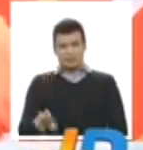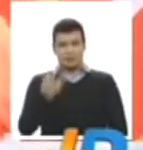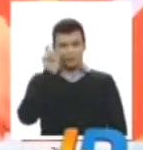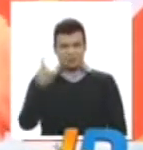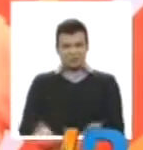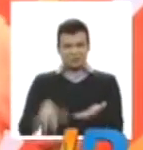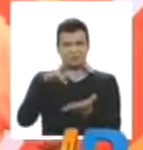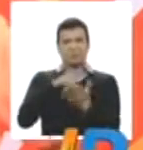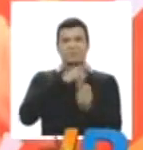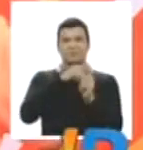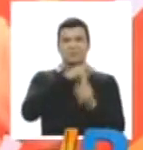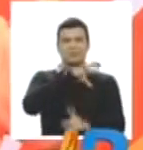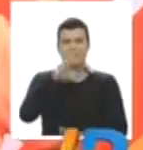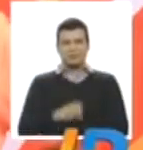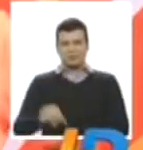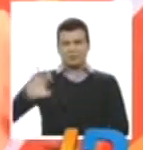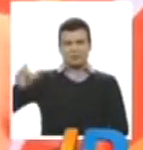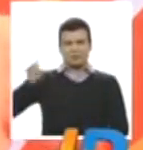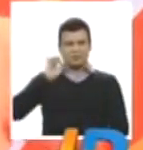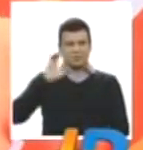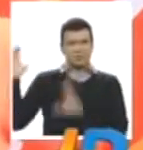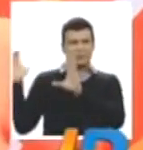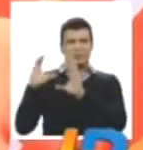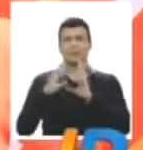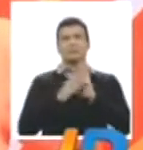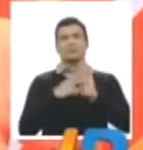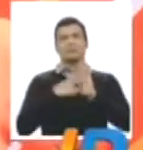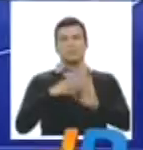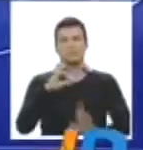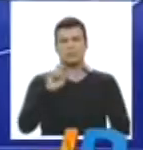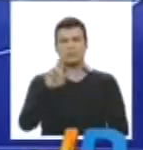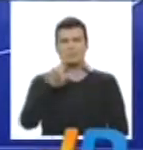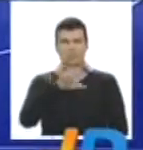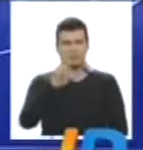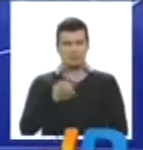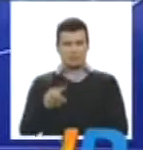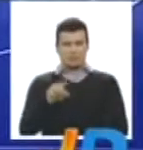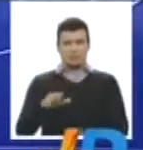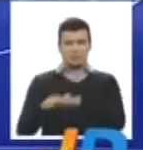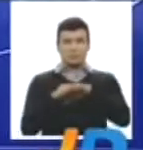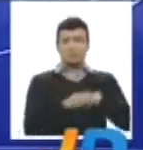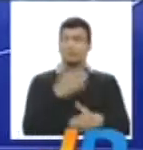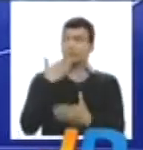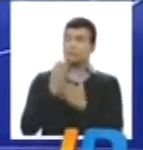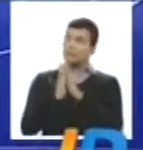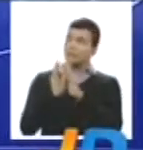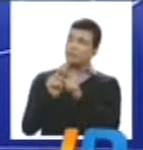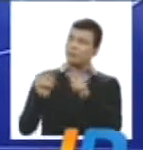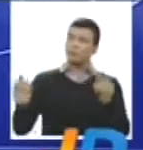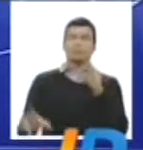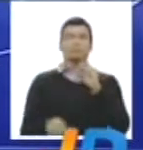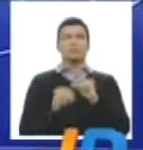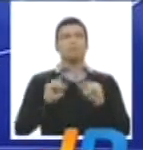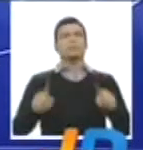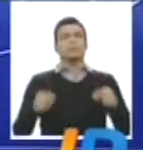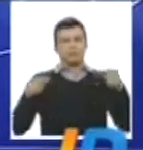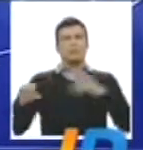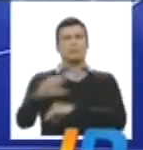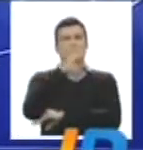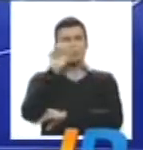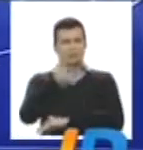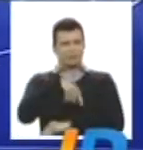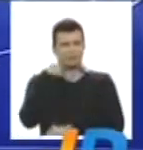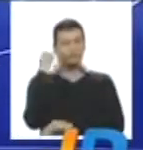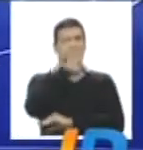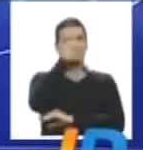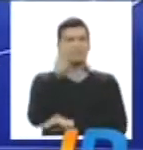especial de Más Pacífico y Radio Super Popayán, Carlos Alberto Lenis García. Gracias, Carlos. Y el partido amistoso que Colombia perdió ante